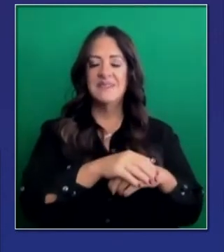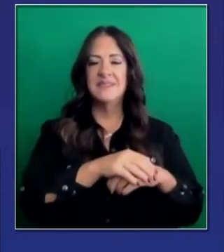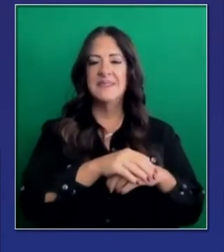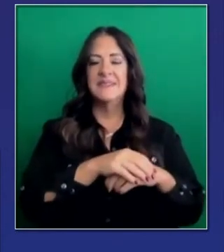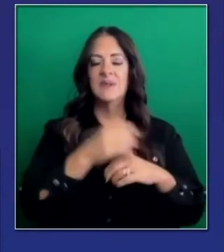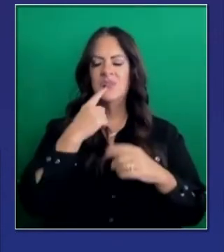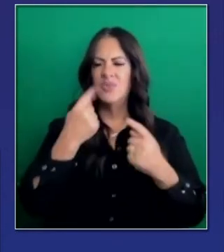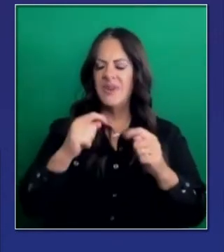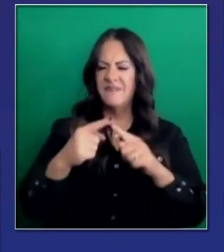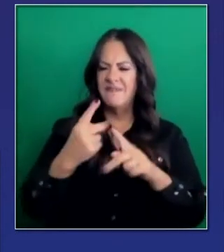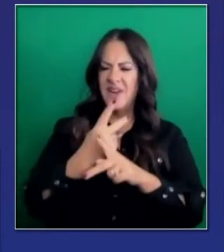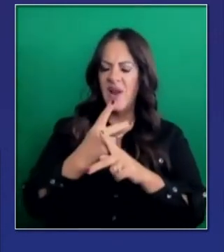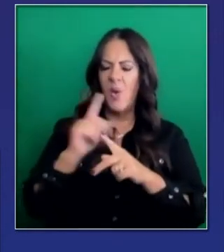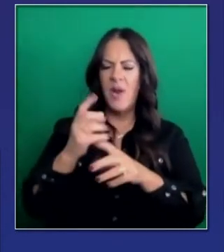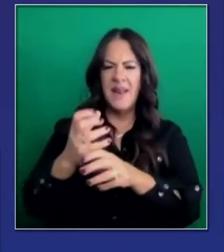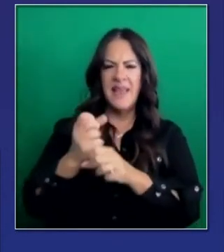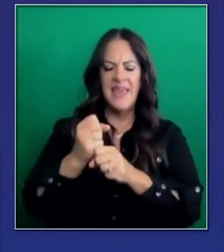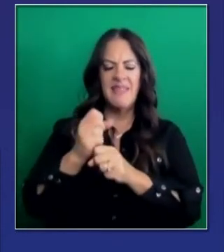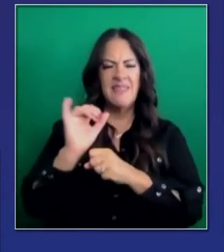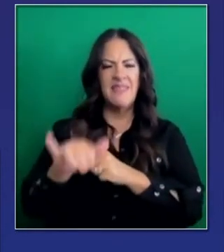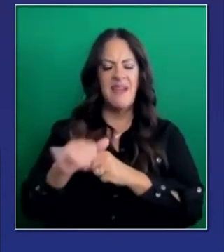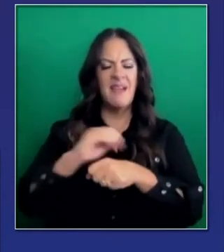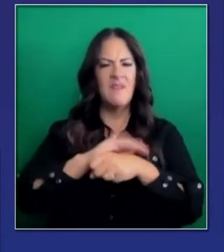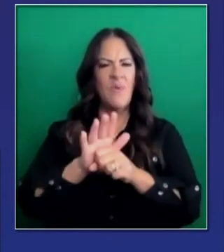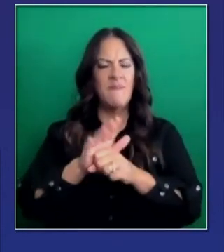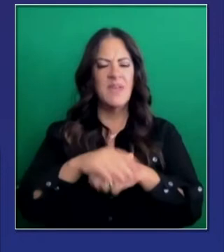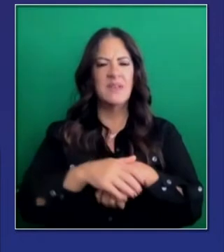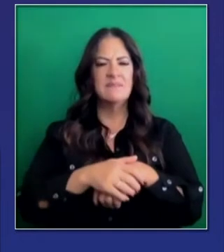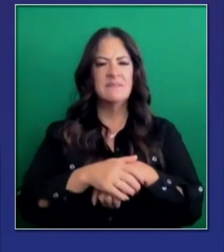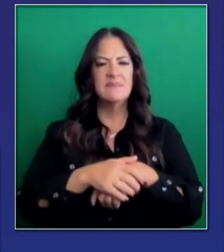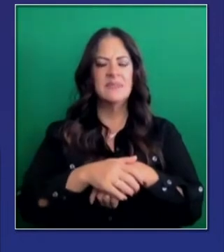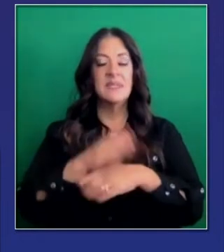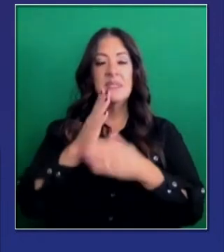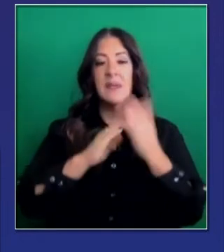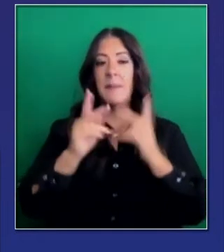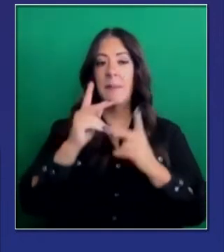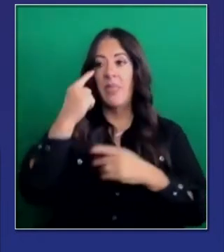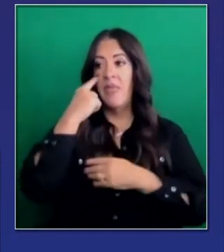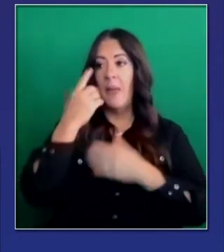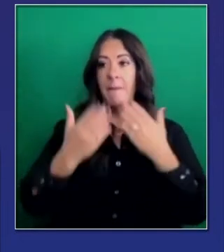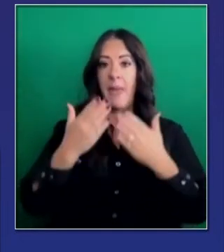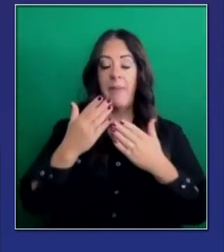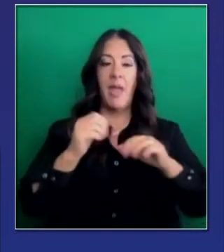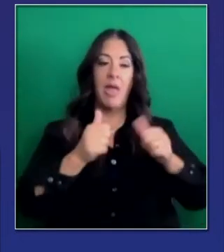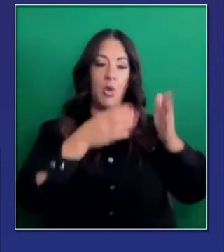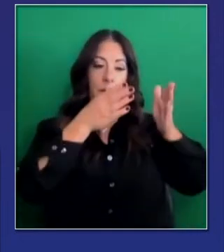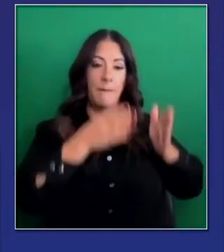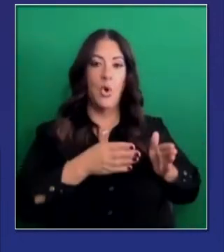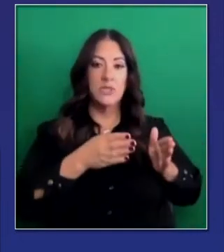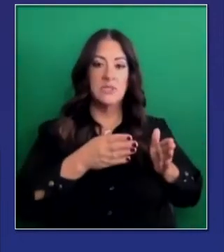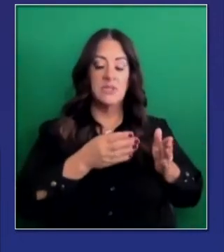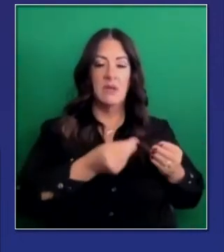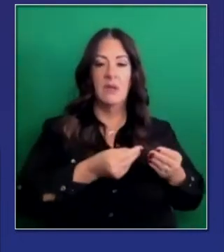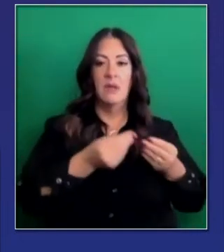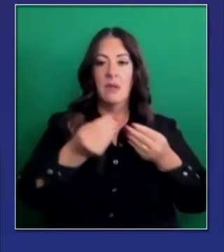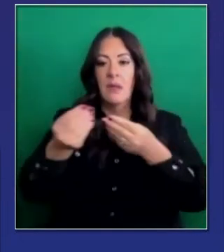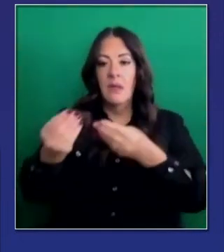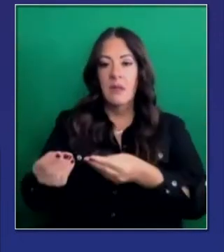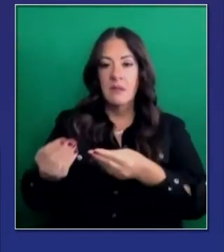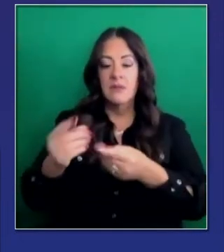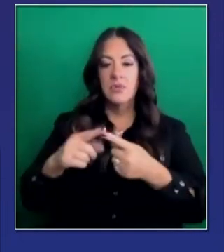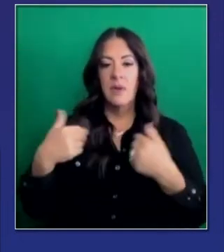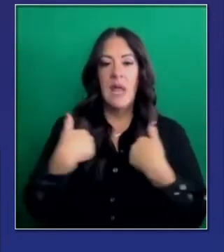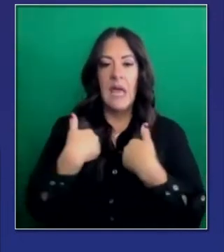la fuente de la infección no se sabe si es un contacto humano animal eso será